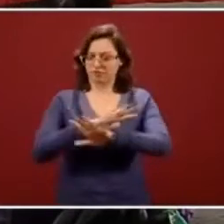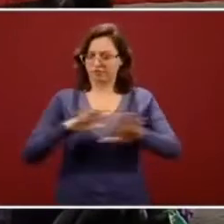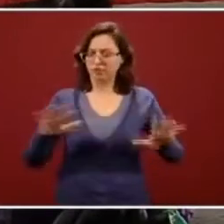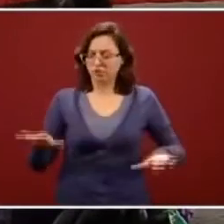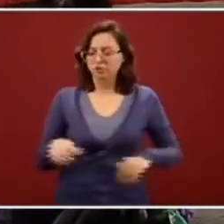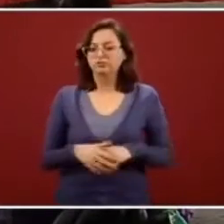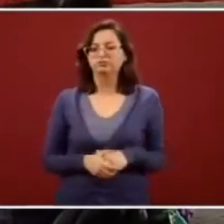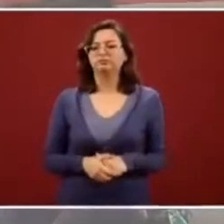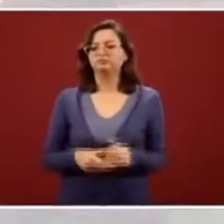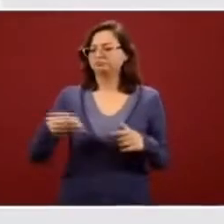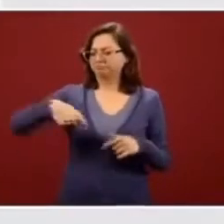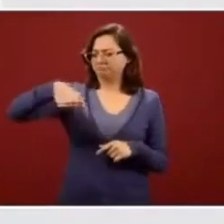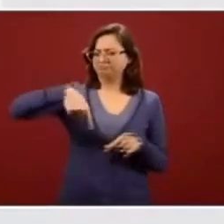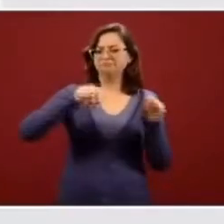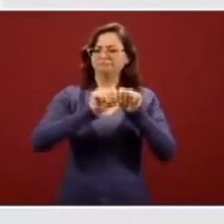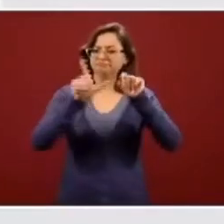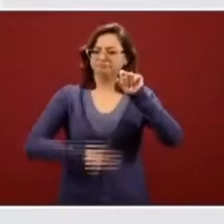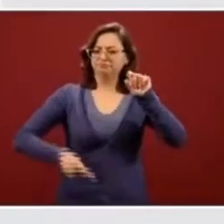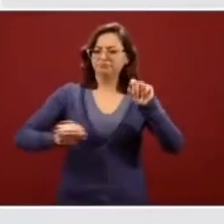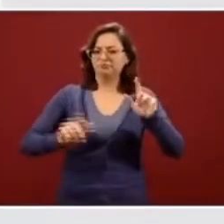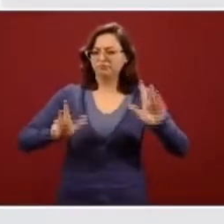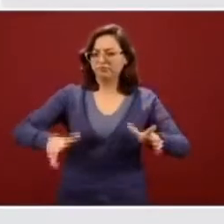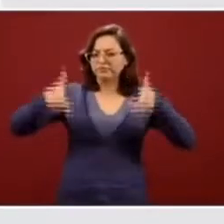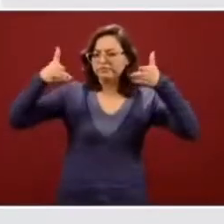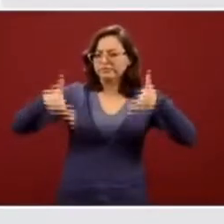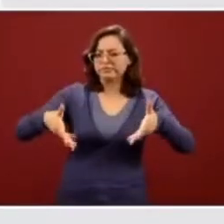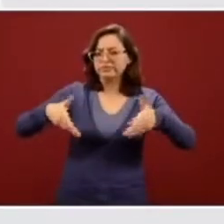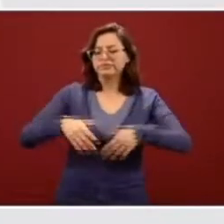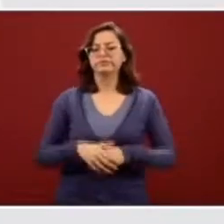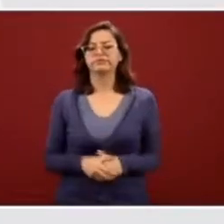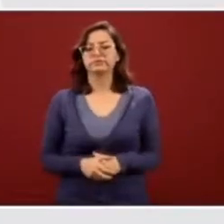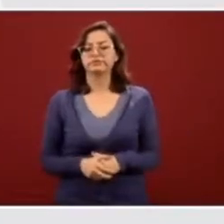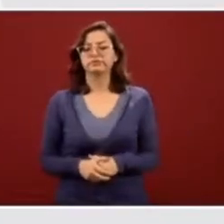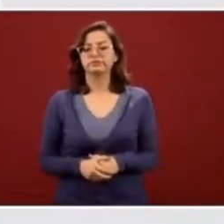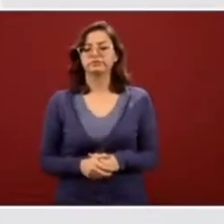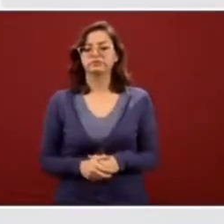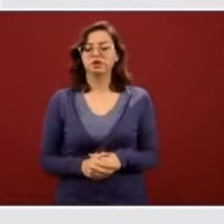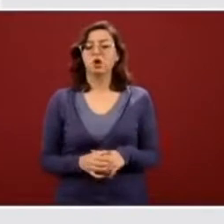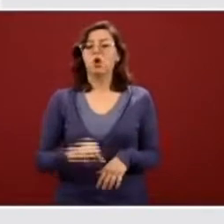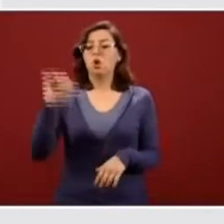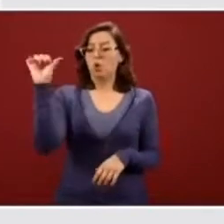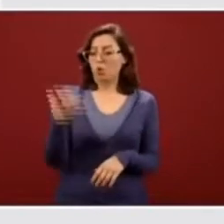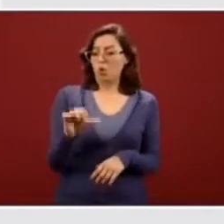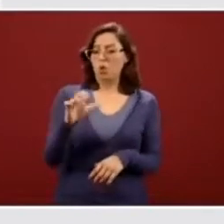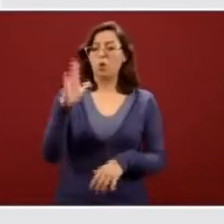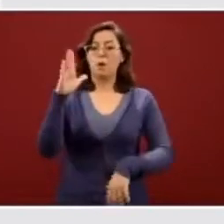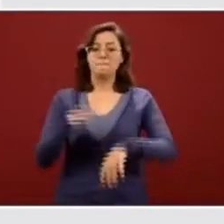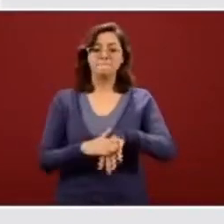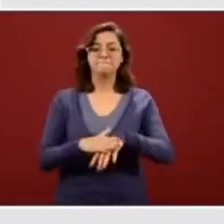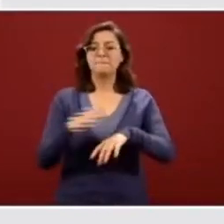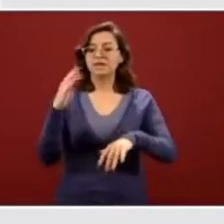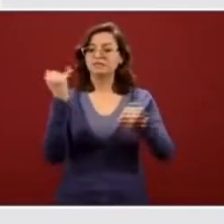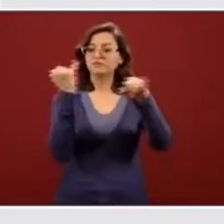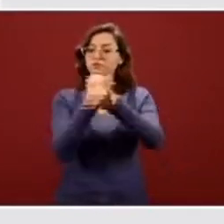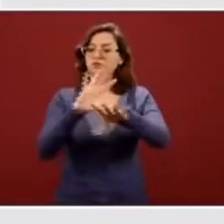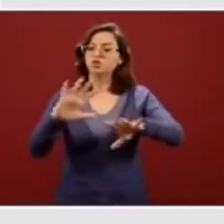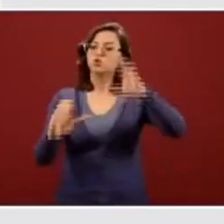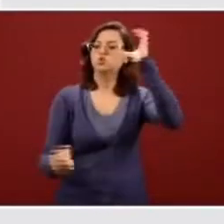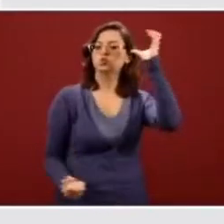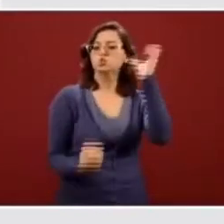precisamente nuestro panorama nacional. A partir de hoy vamos a estar ahora utilizando este nuevo mapa que tiene una